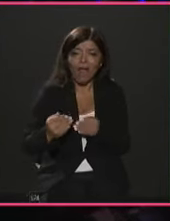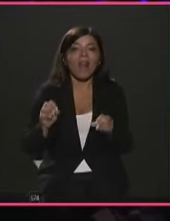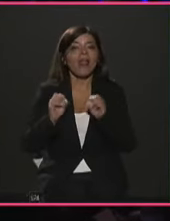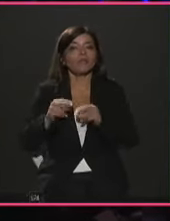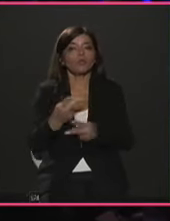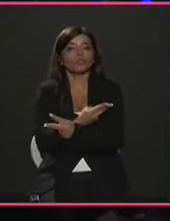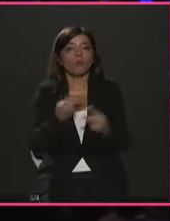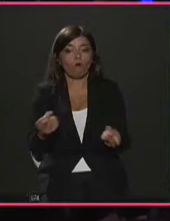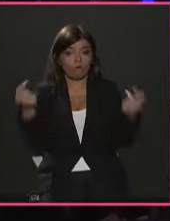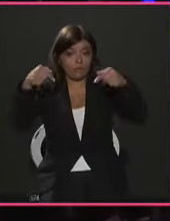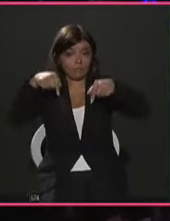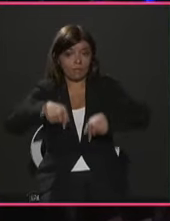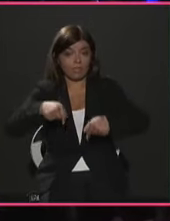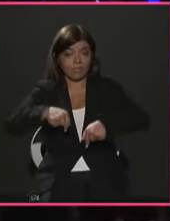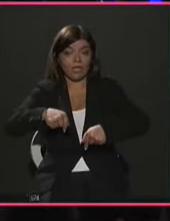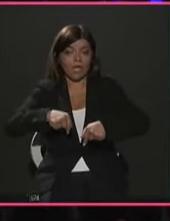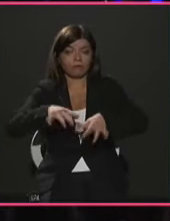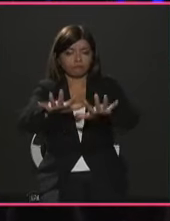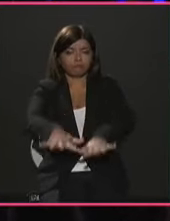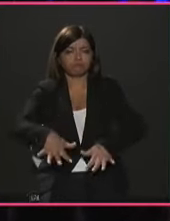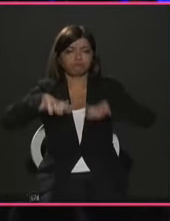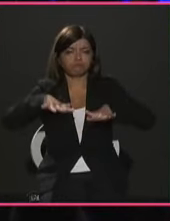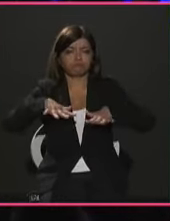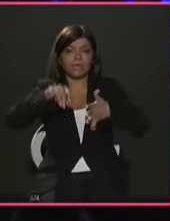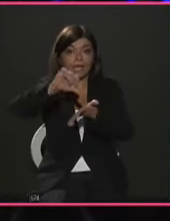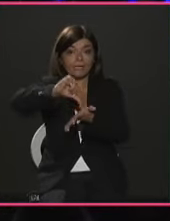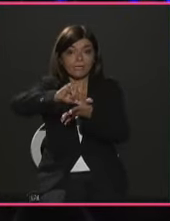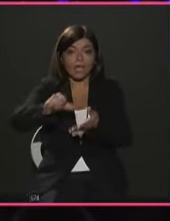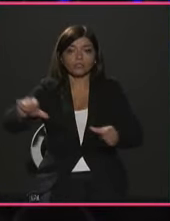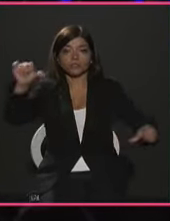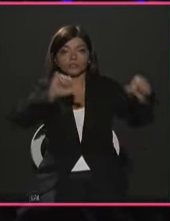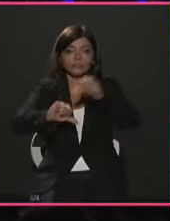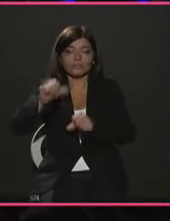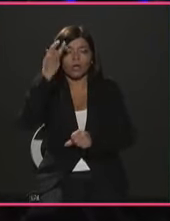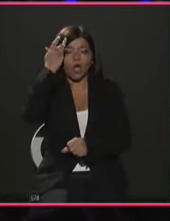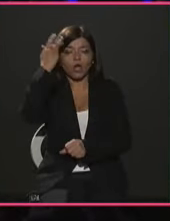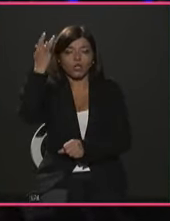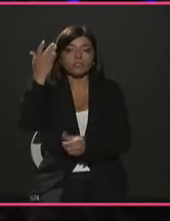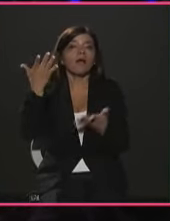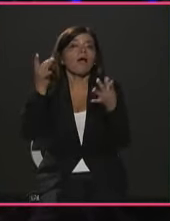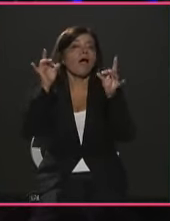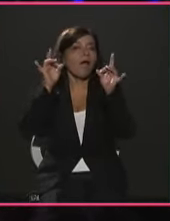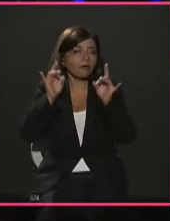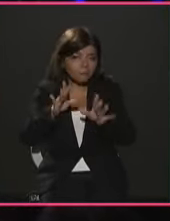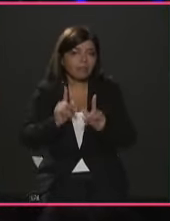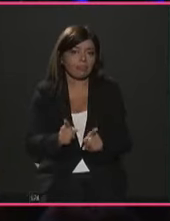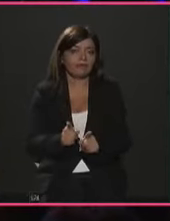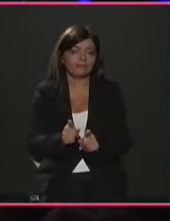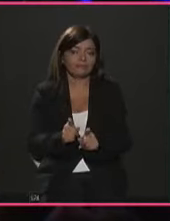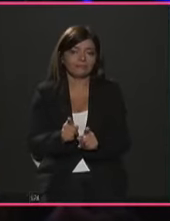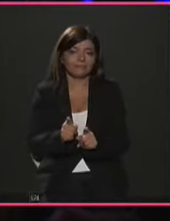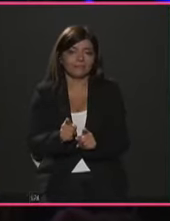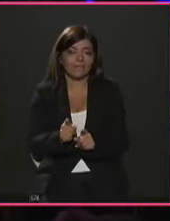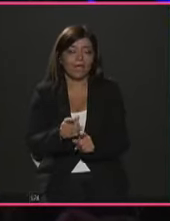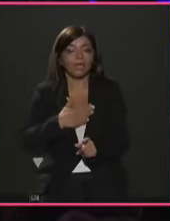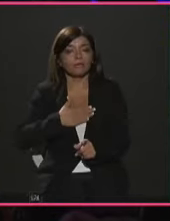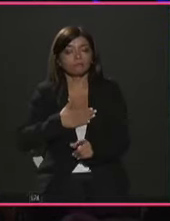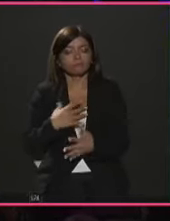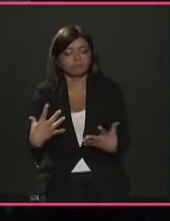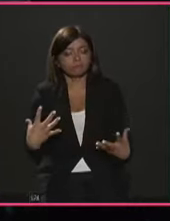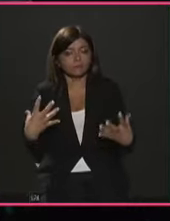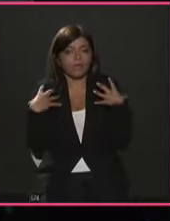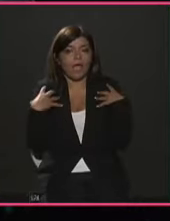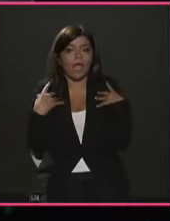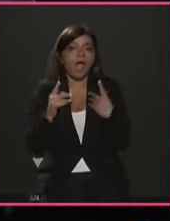está aquí hoy presente en el centro de los grandes eventos científicos y del conocimiento como debe ser Quiero hacerme cargo de